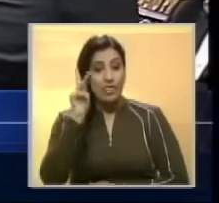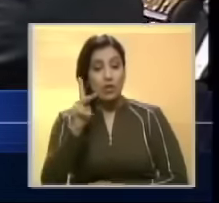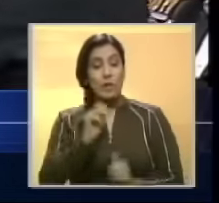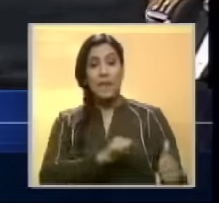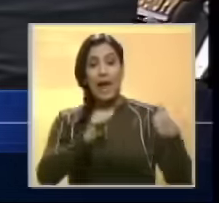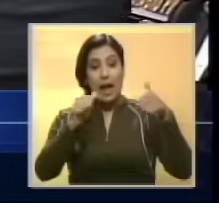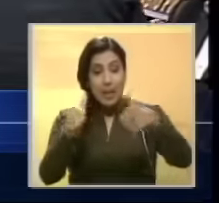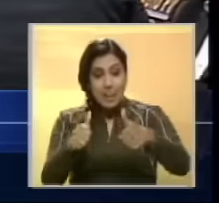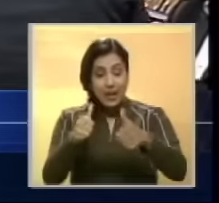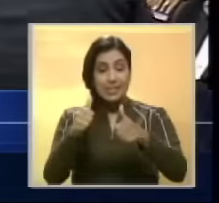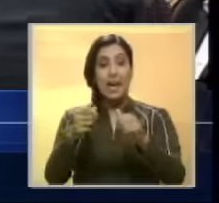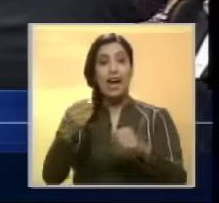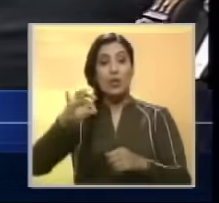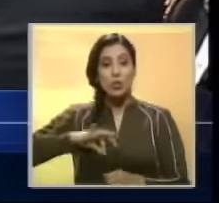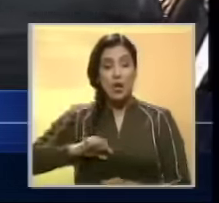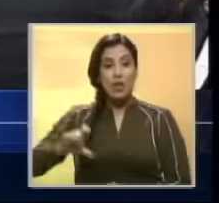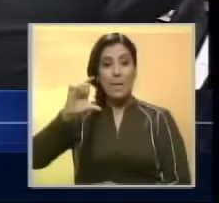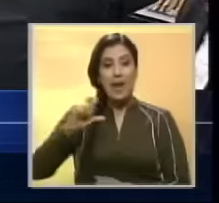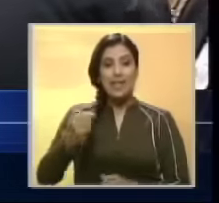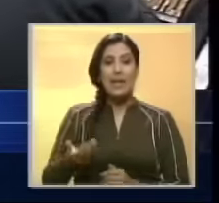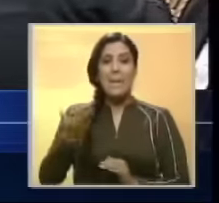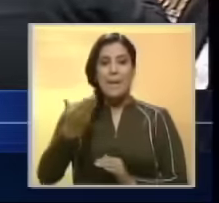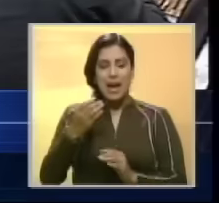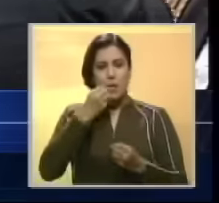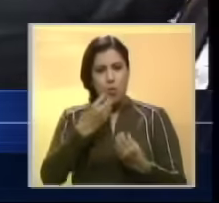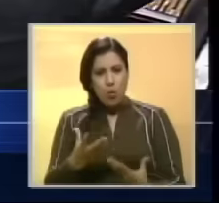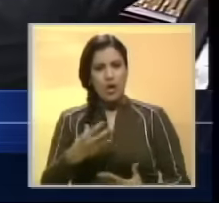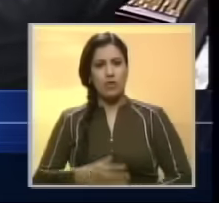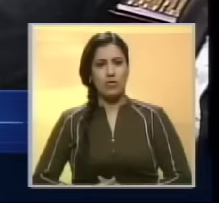comiencen a percibir una remuneración